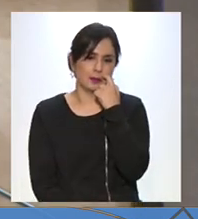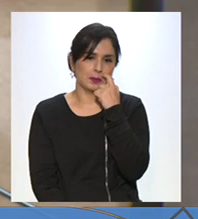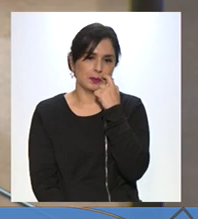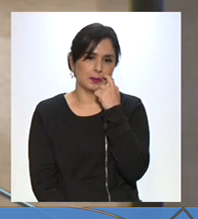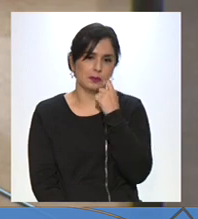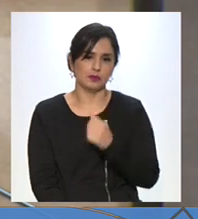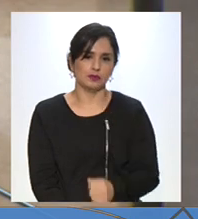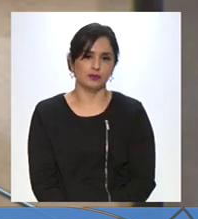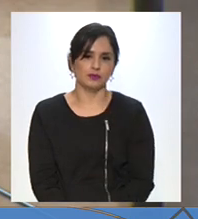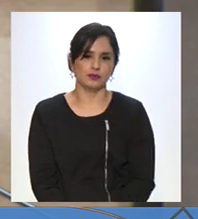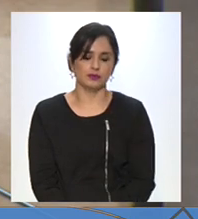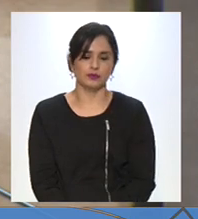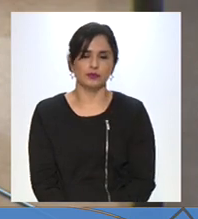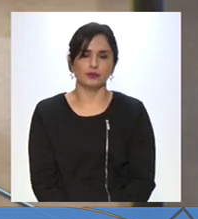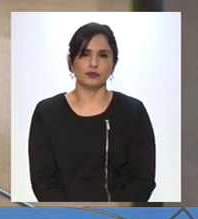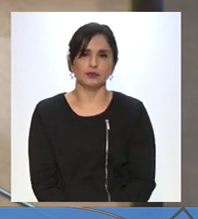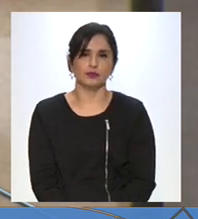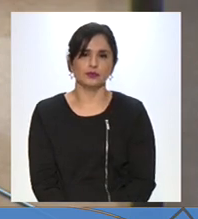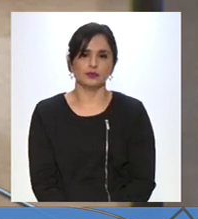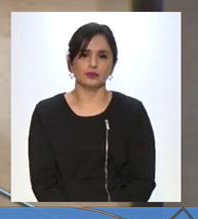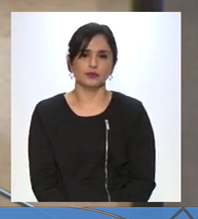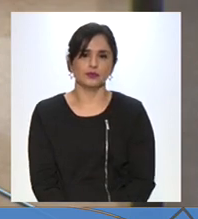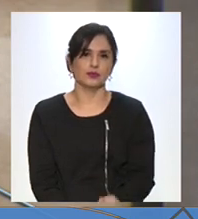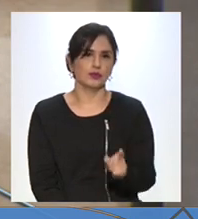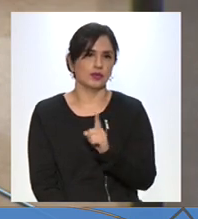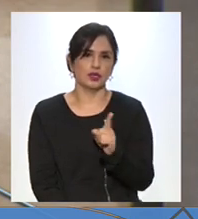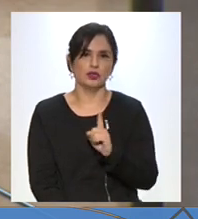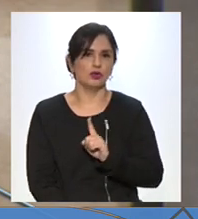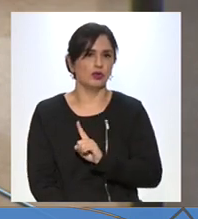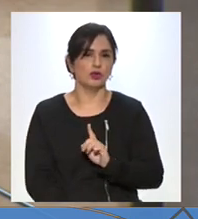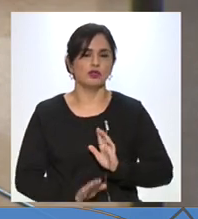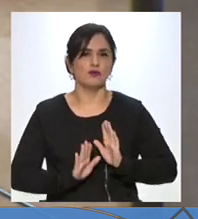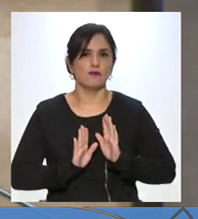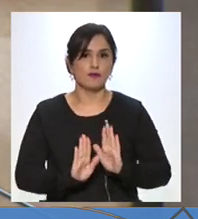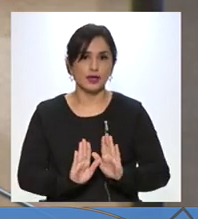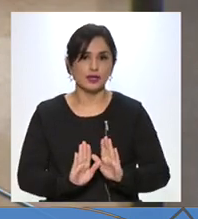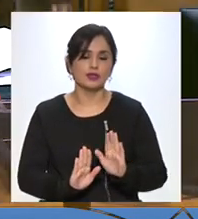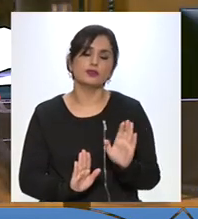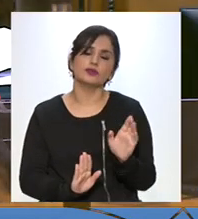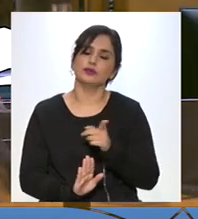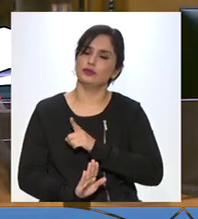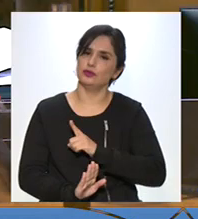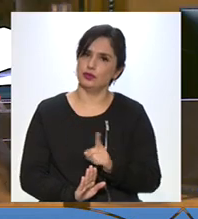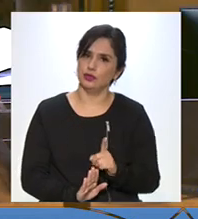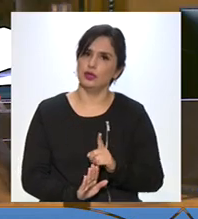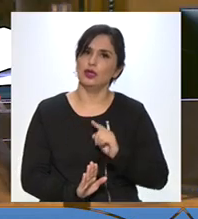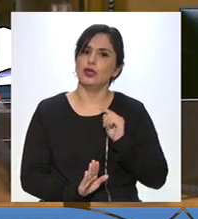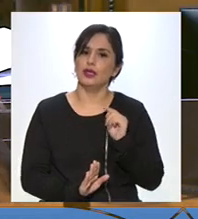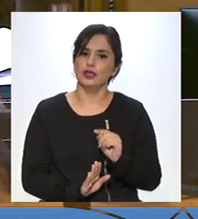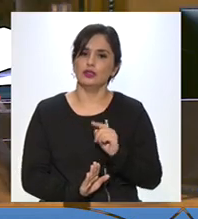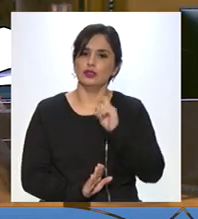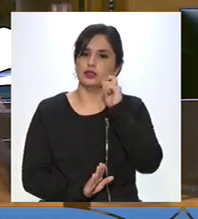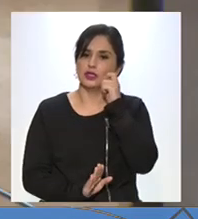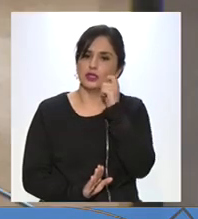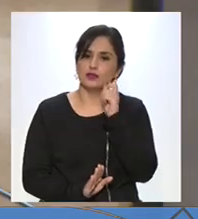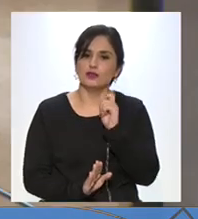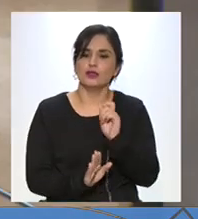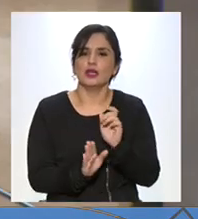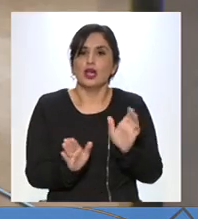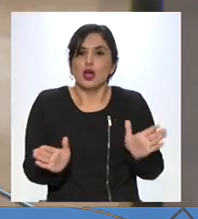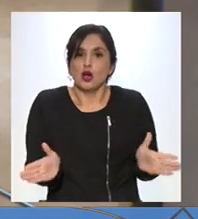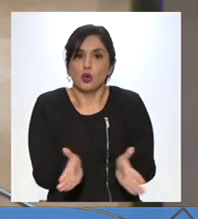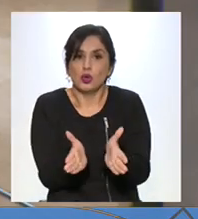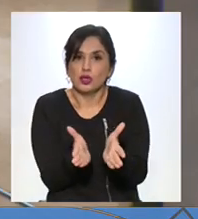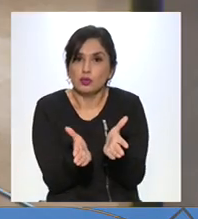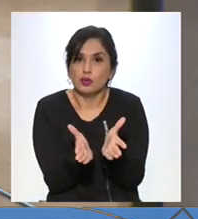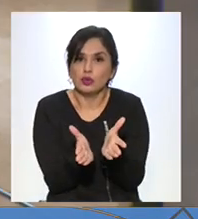final. Esto, Presidenta, no es un frenazo. Esto es ir retirando un impulso